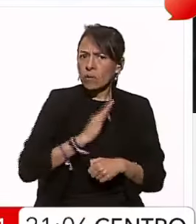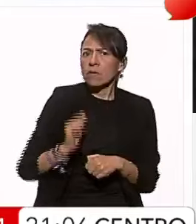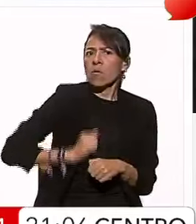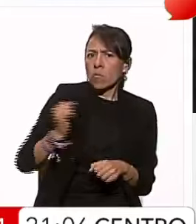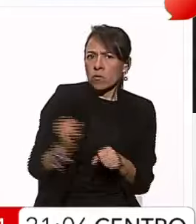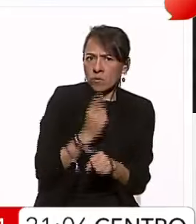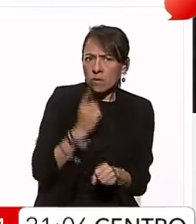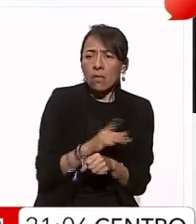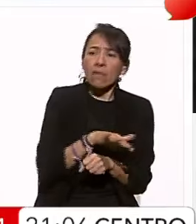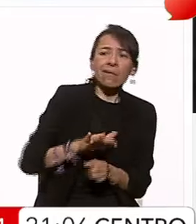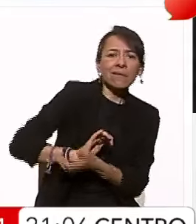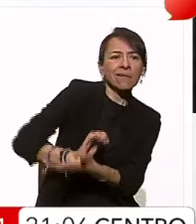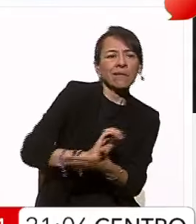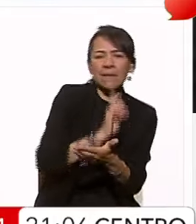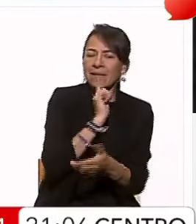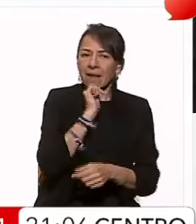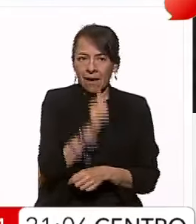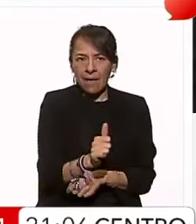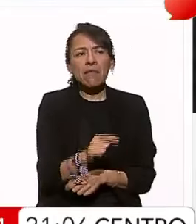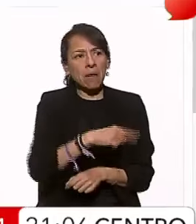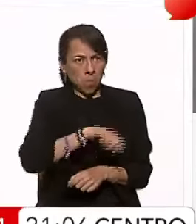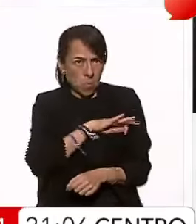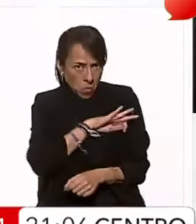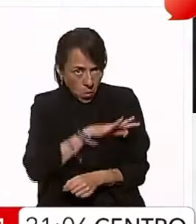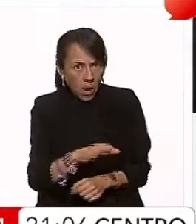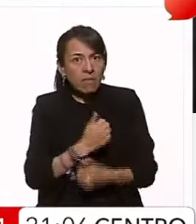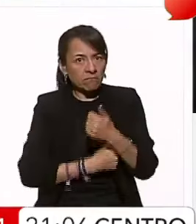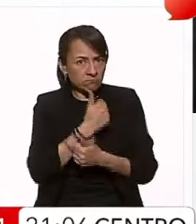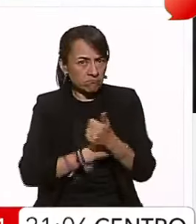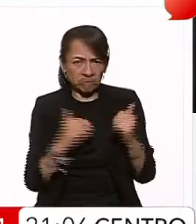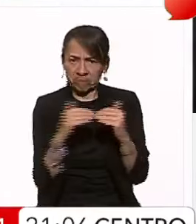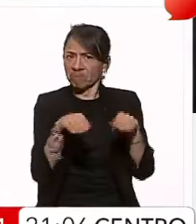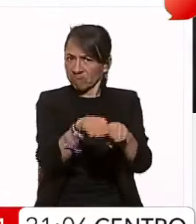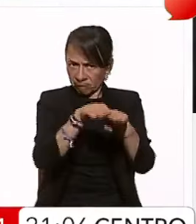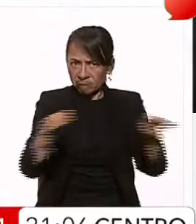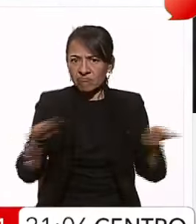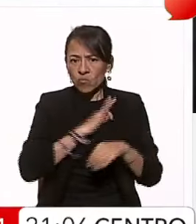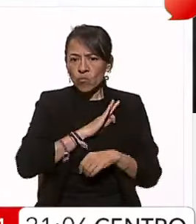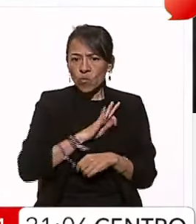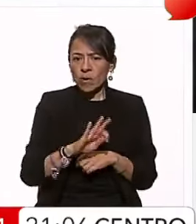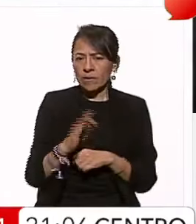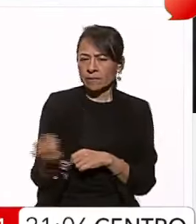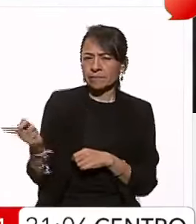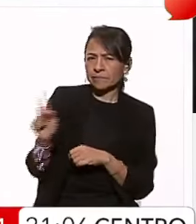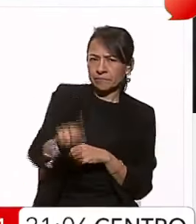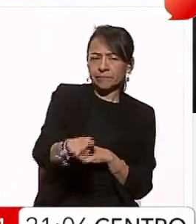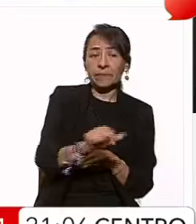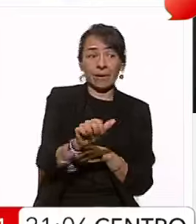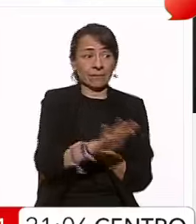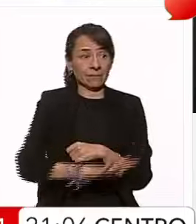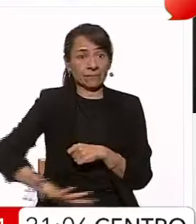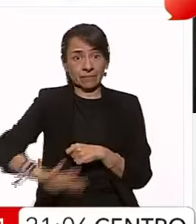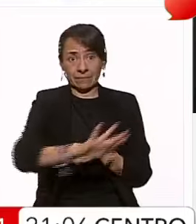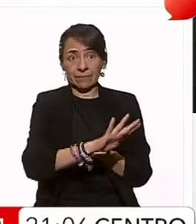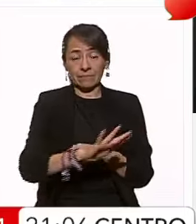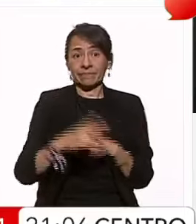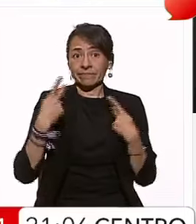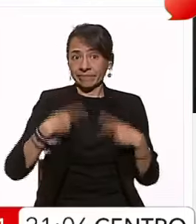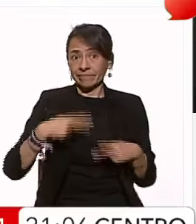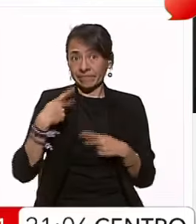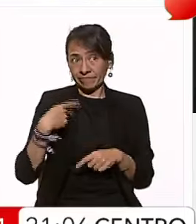al en igualdad de condiciones cuando el pueblo es soberano los